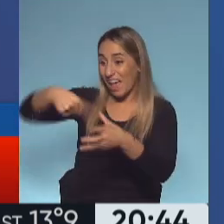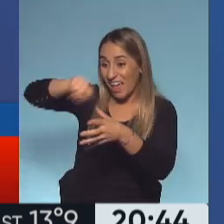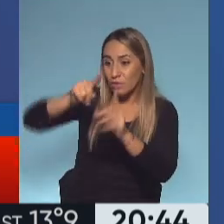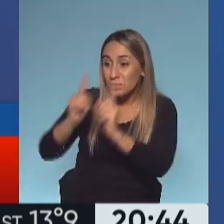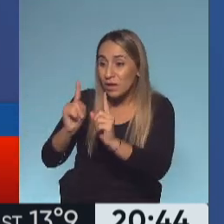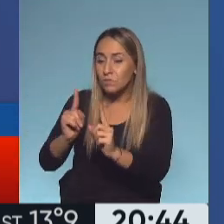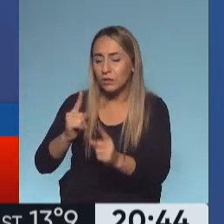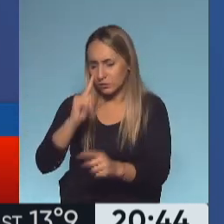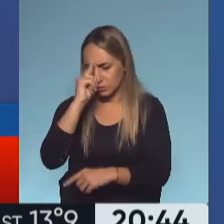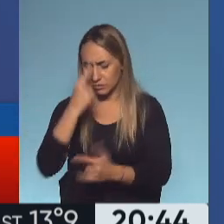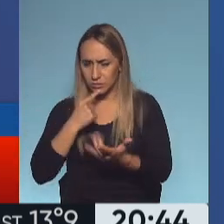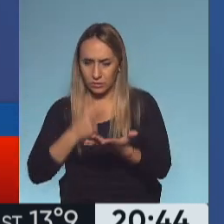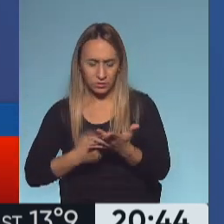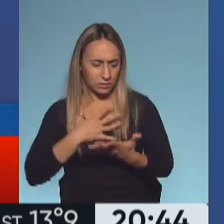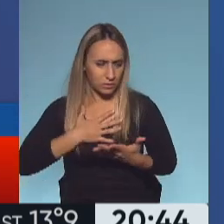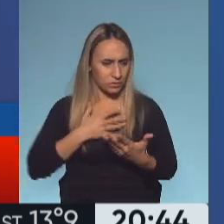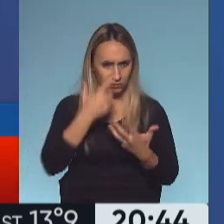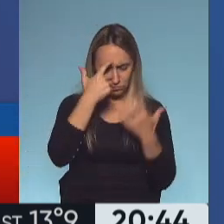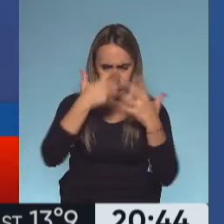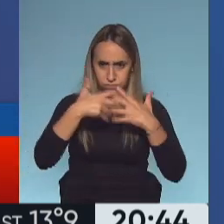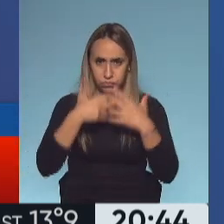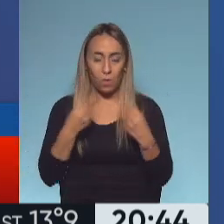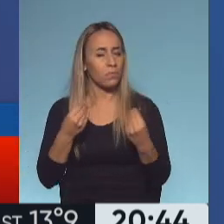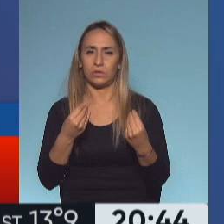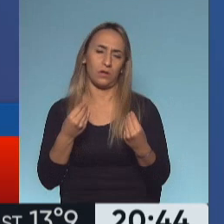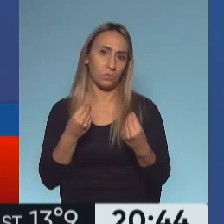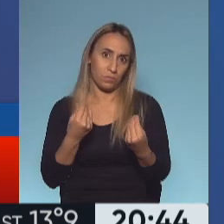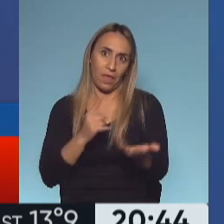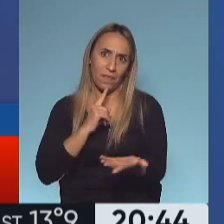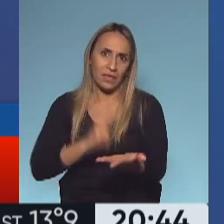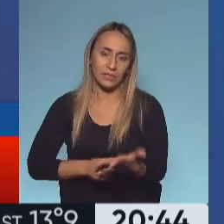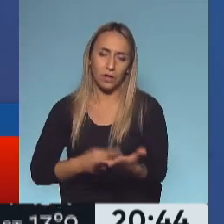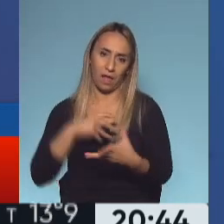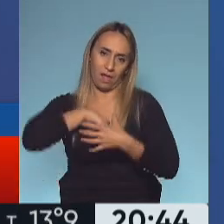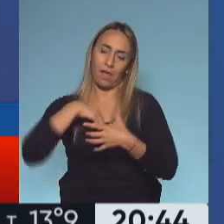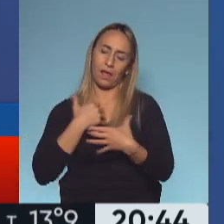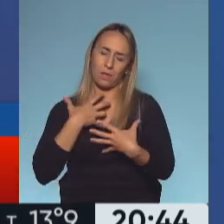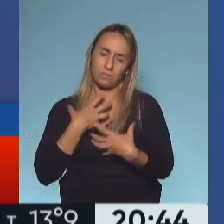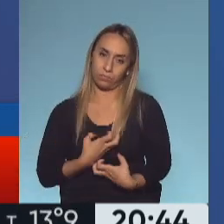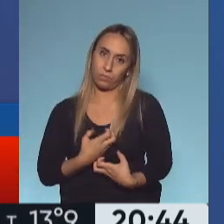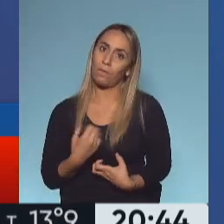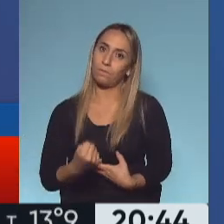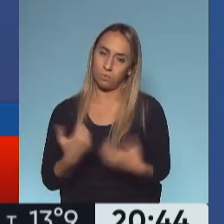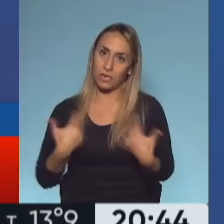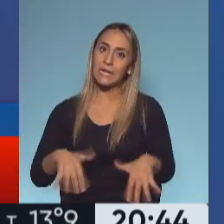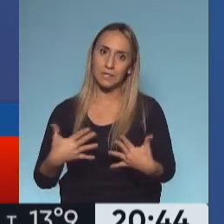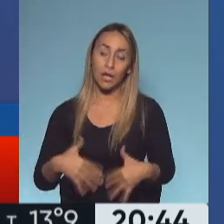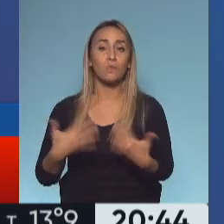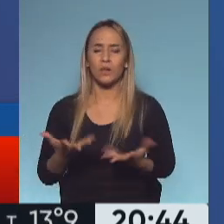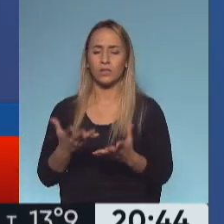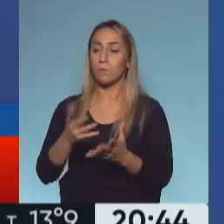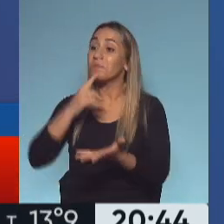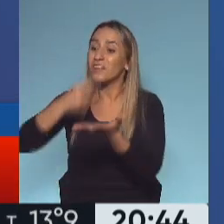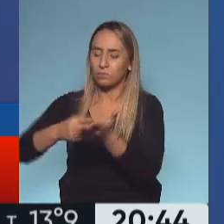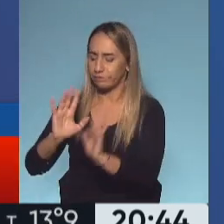en soledad, solos, que son decisiones de última instancia que tienen un peso moral y provocan un desasosiego moral también importante. Por eso